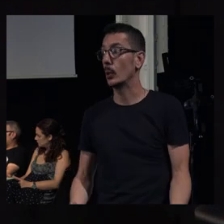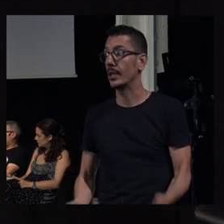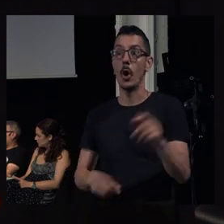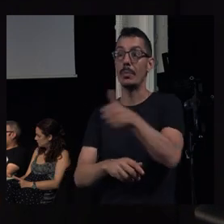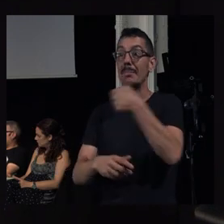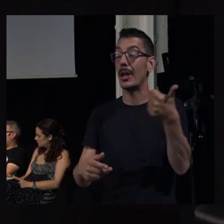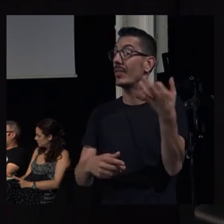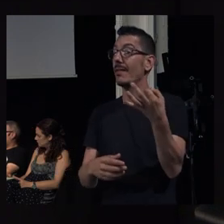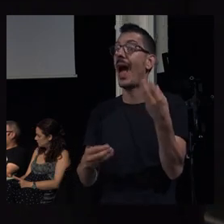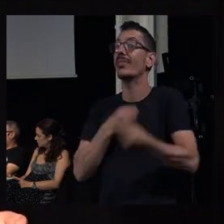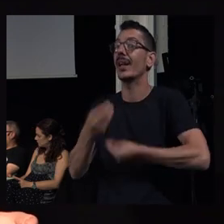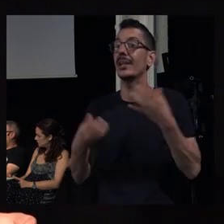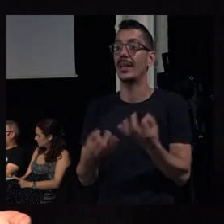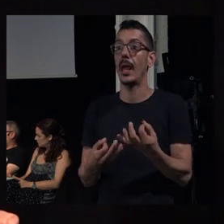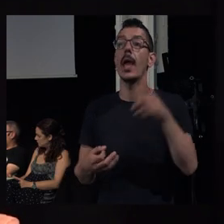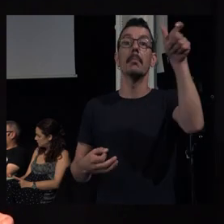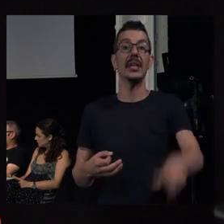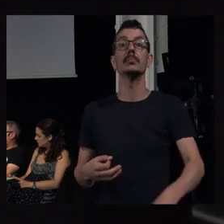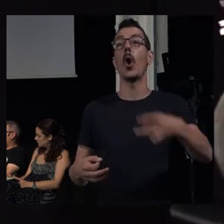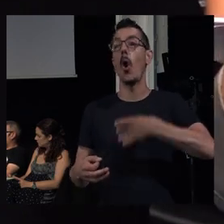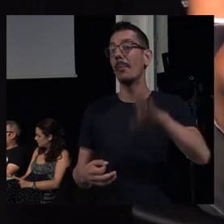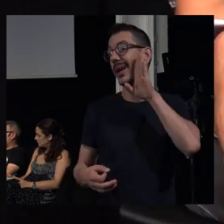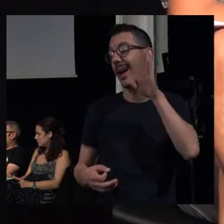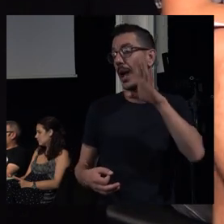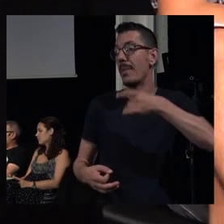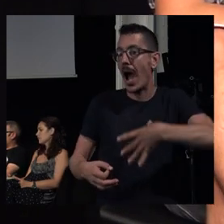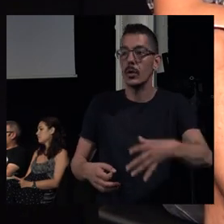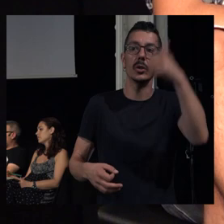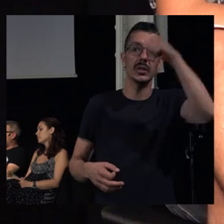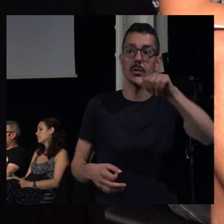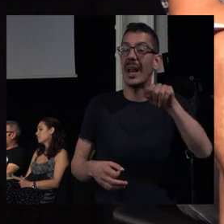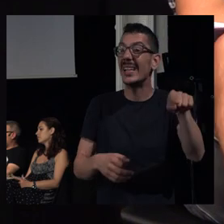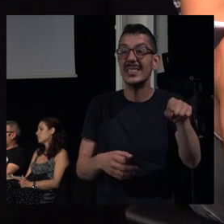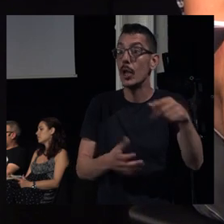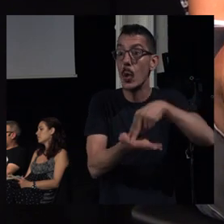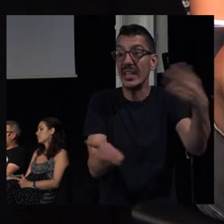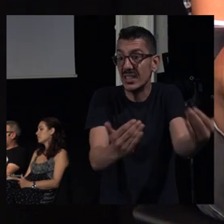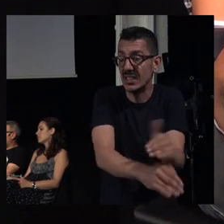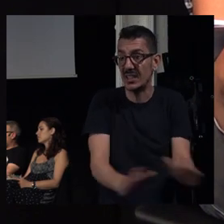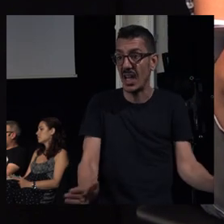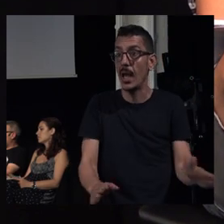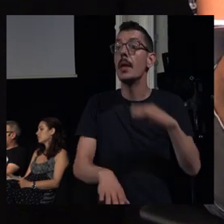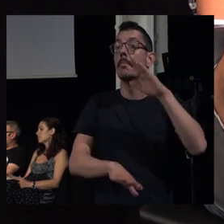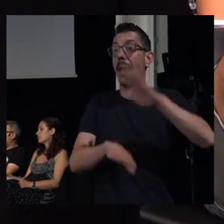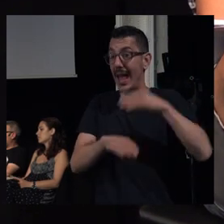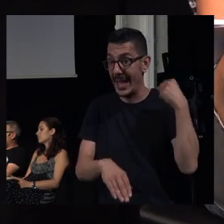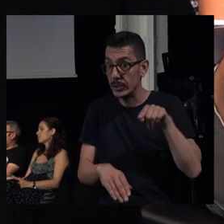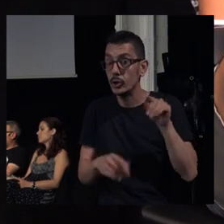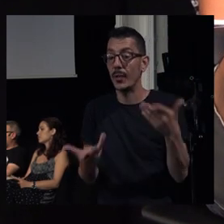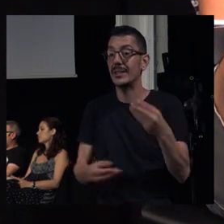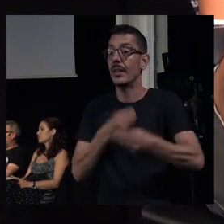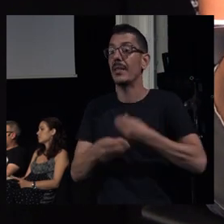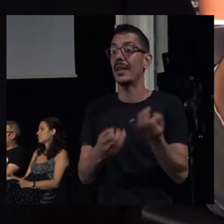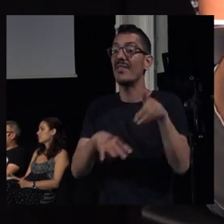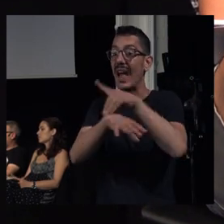tenemos que hacer es visibilizar que ese hombre blanco heterosexual central de las políticas no existe. Y para eso tenemos que diseñar, buscar